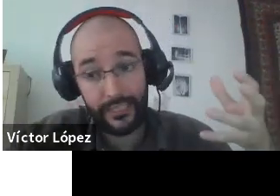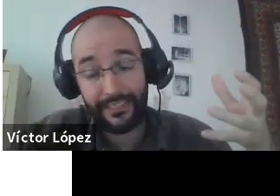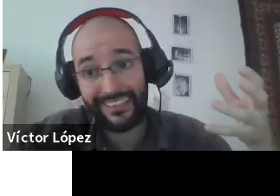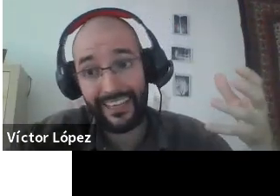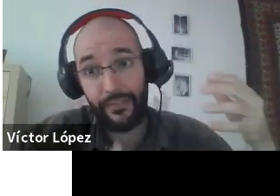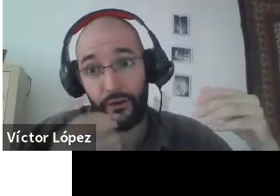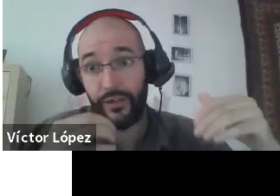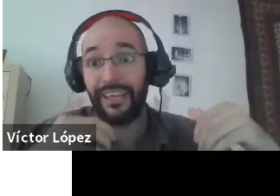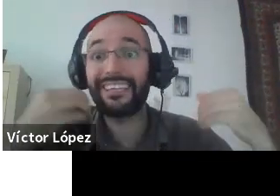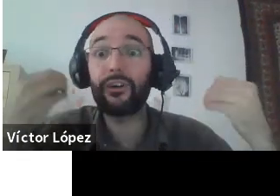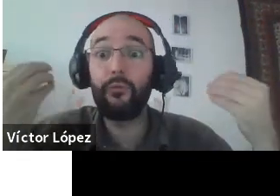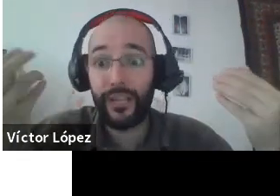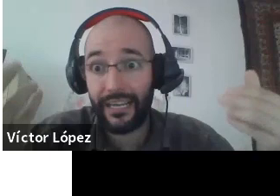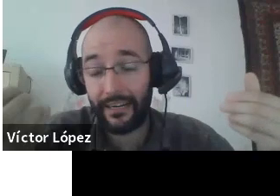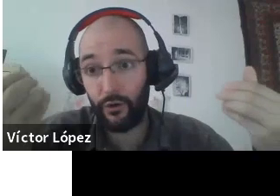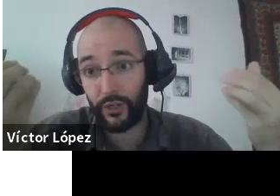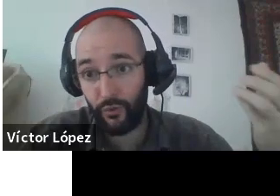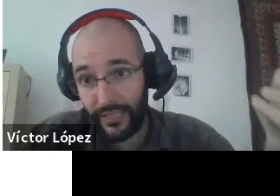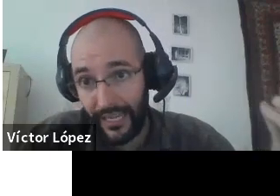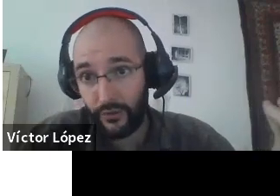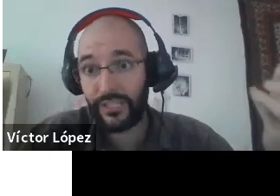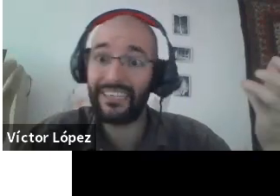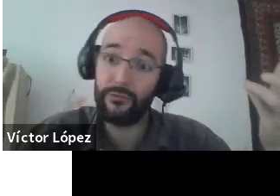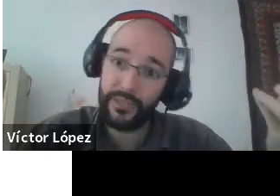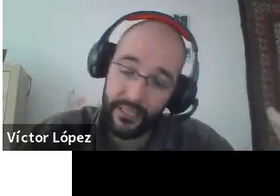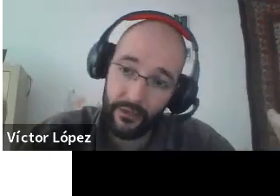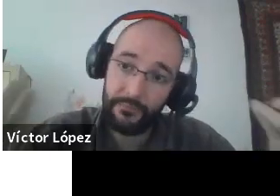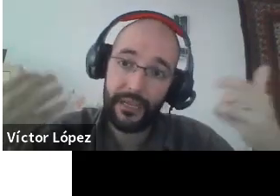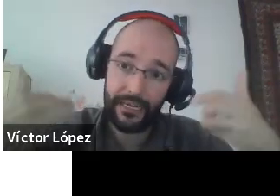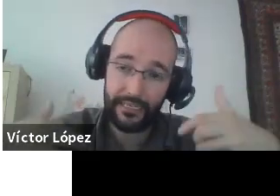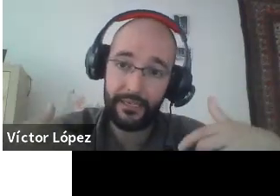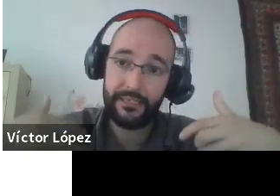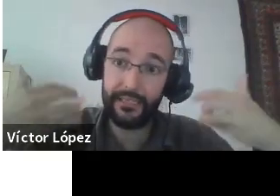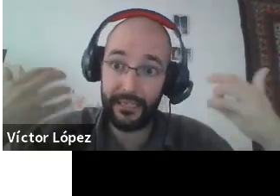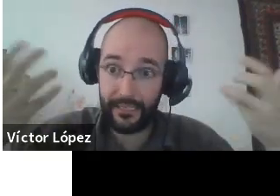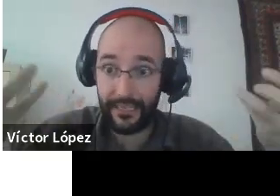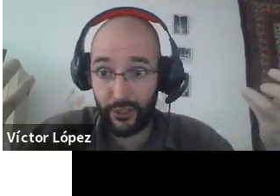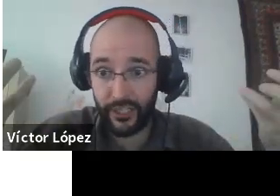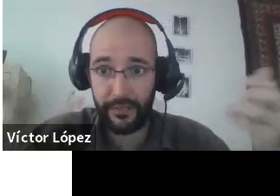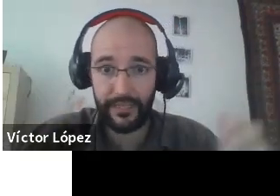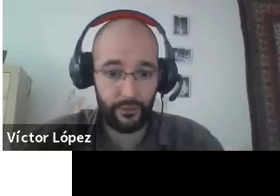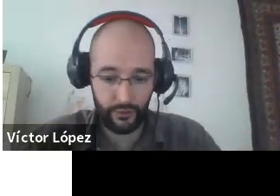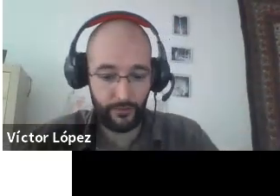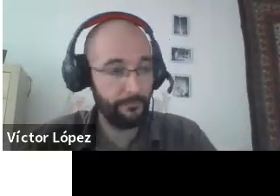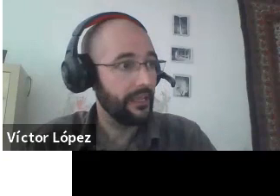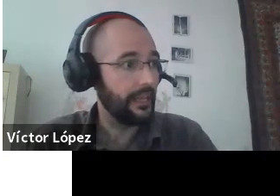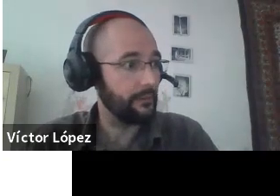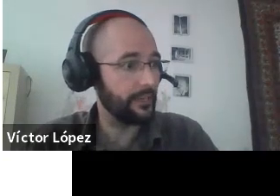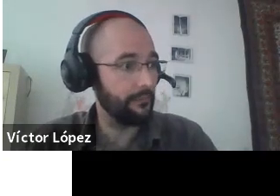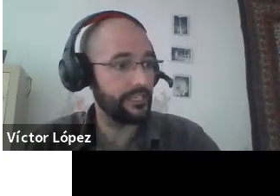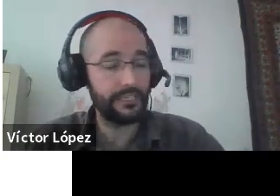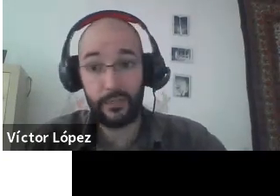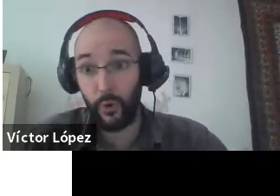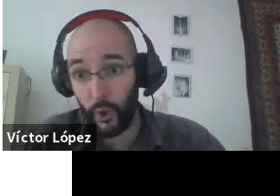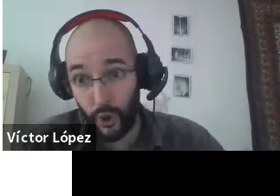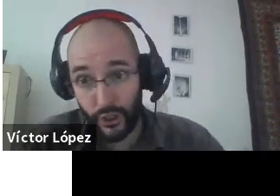muy importante de la indagación, que es comunicar los resultados que se han obtenido a través de los experimentos, ¿no? Aquí, por